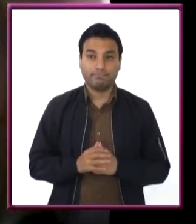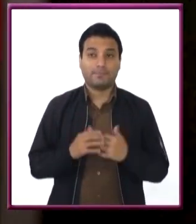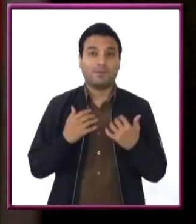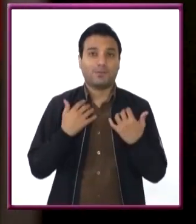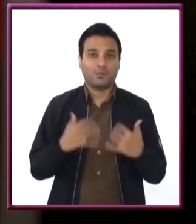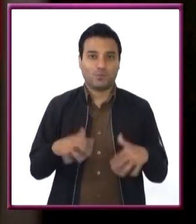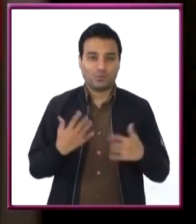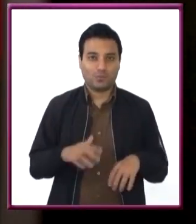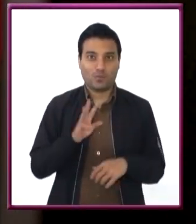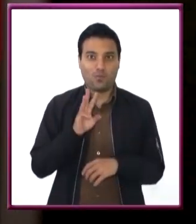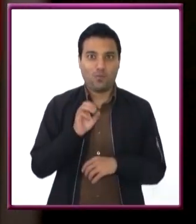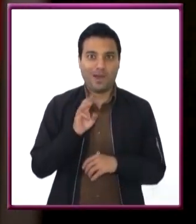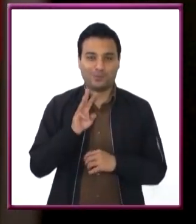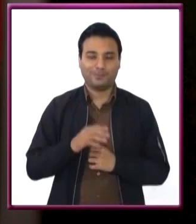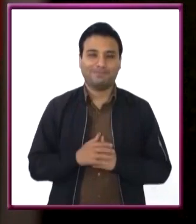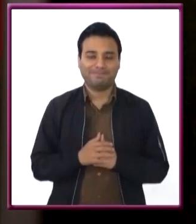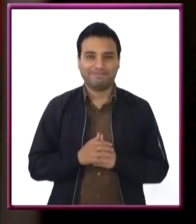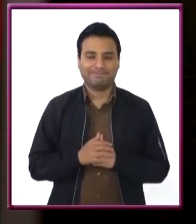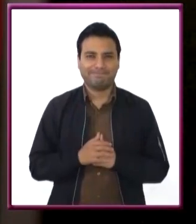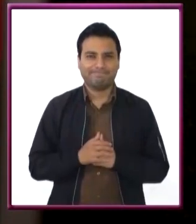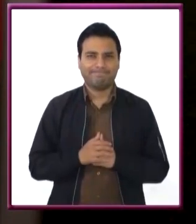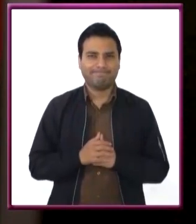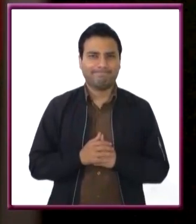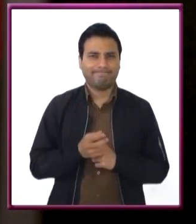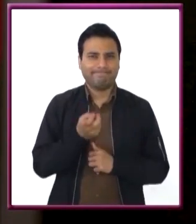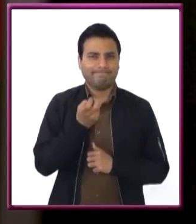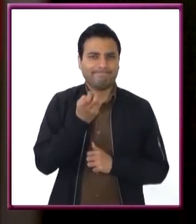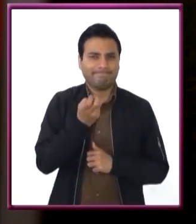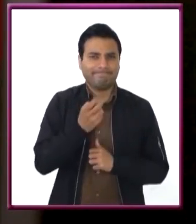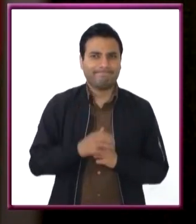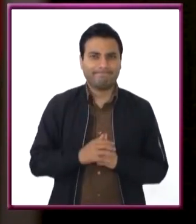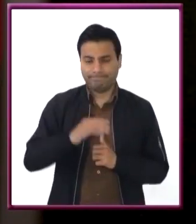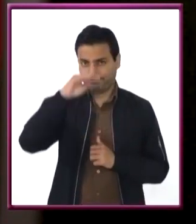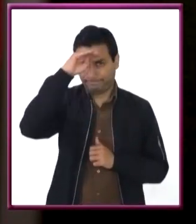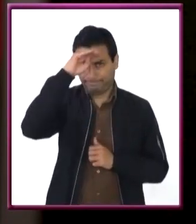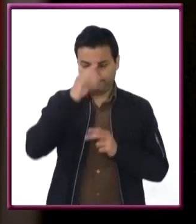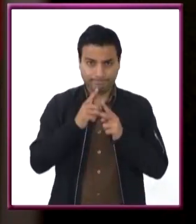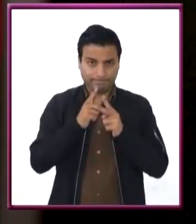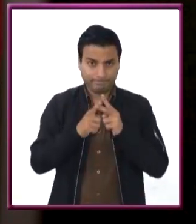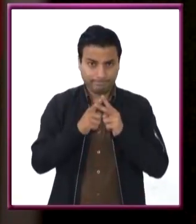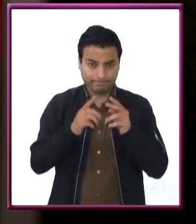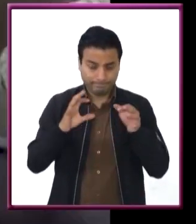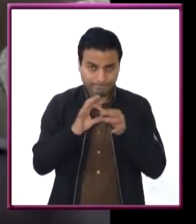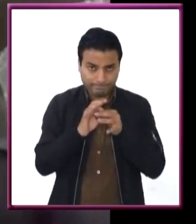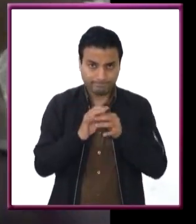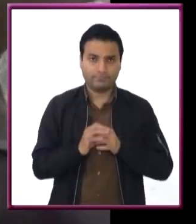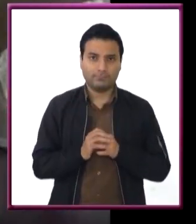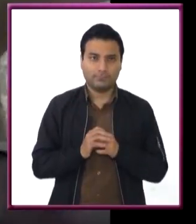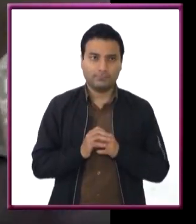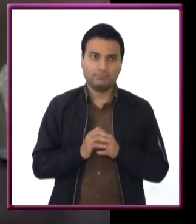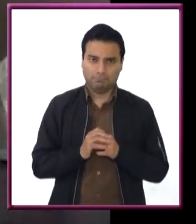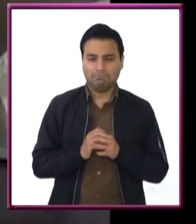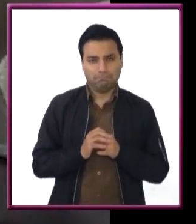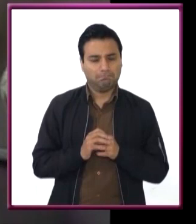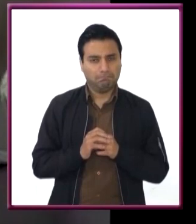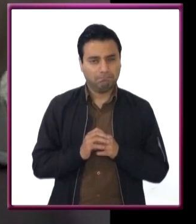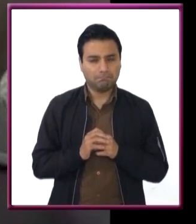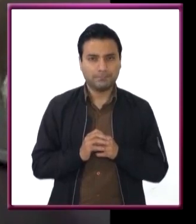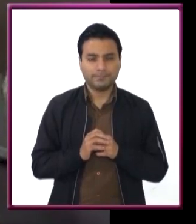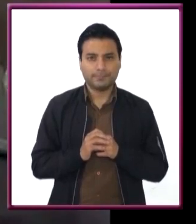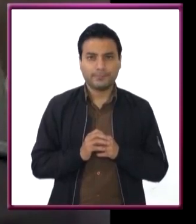adecuaciones. ¡Wow! ¡Qué increíble! ¿Y tiene alguna relevancia el pensamiento matemático? Pues básicamente